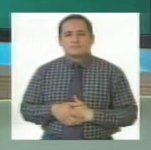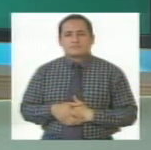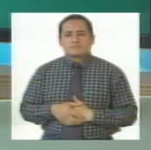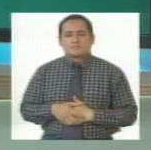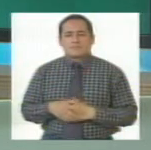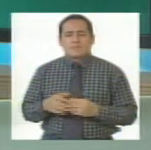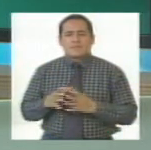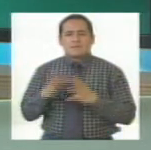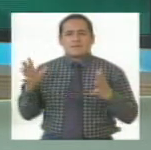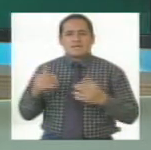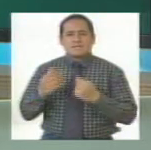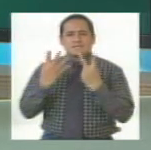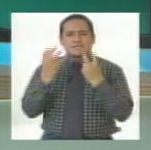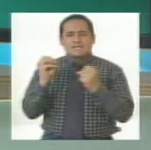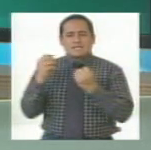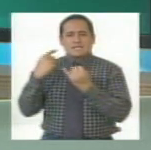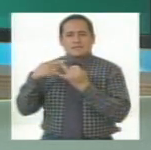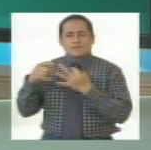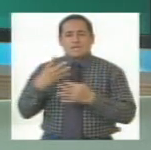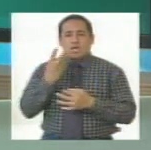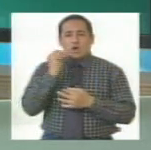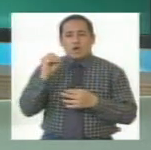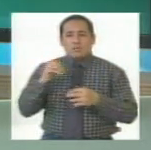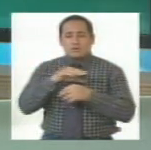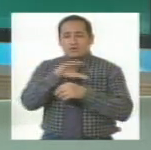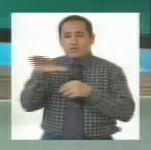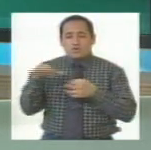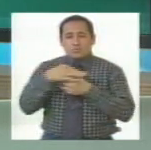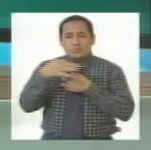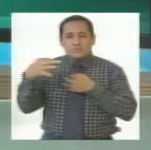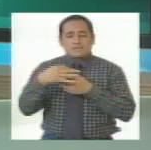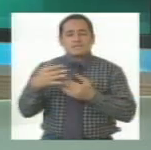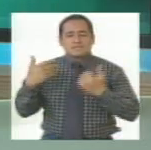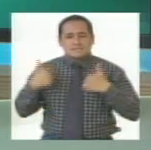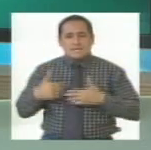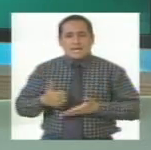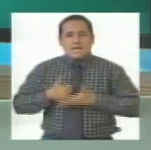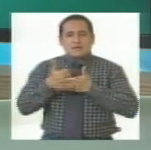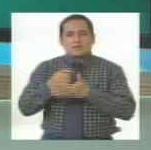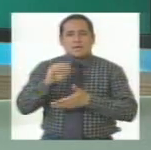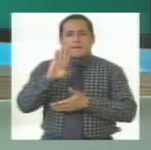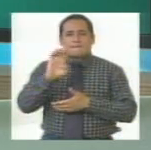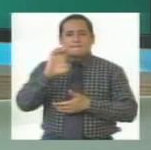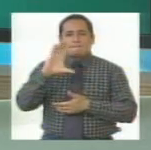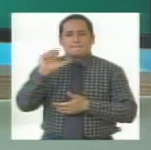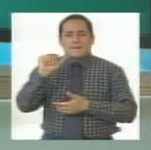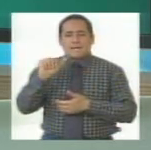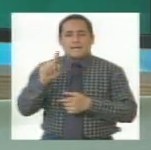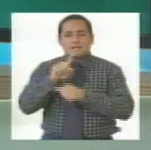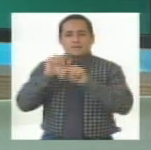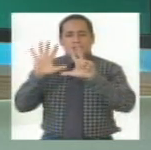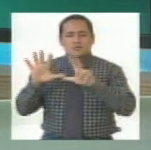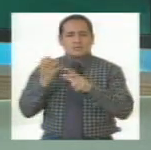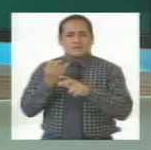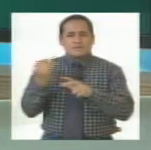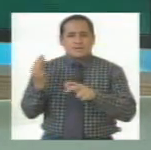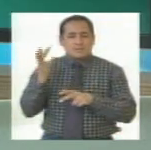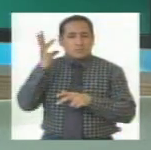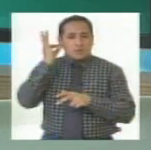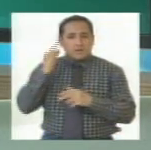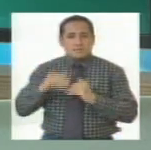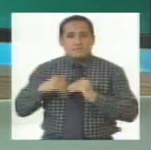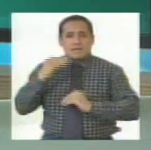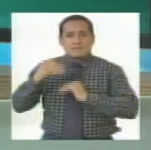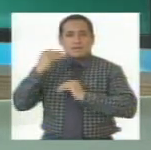más de 70 jóvenes de las diversas regiones del país son los nuevos beneficiarios del programa beca 18 en su mayoría son mujeres y el mayor porcentaje